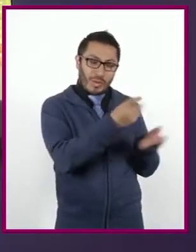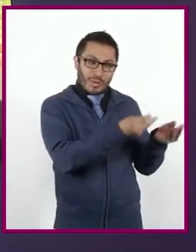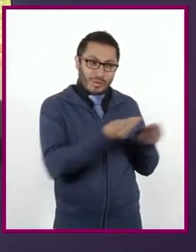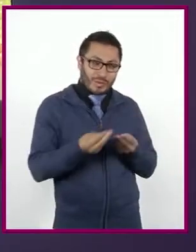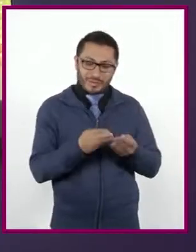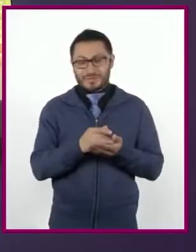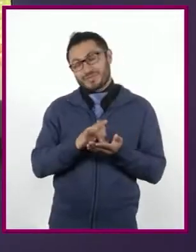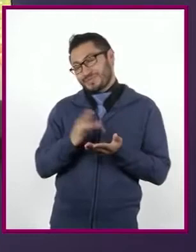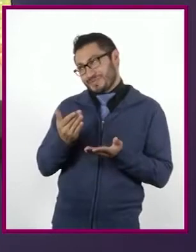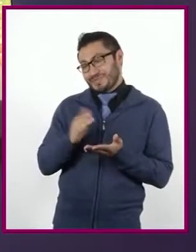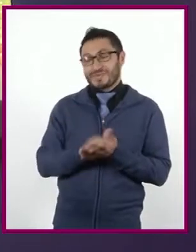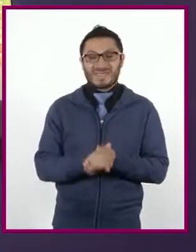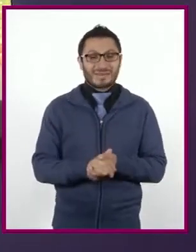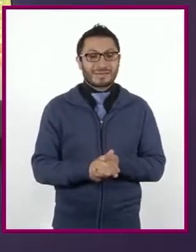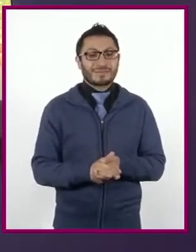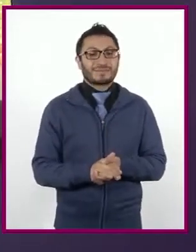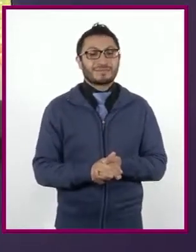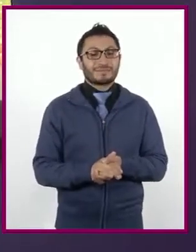Aquí tenemos